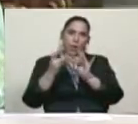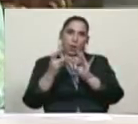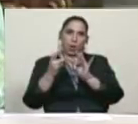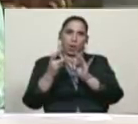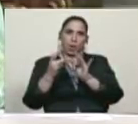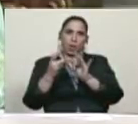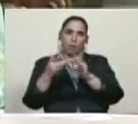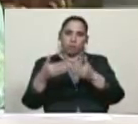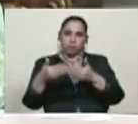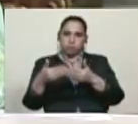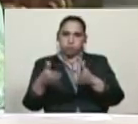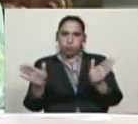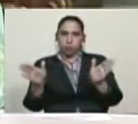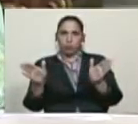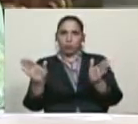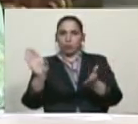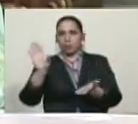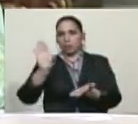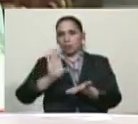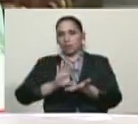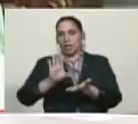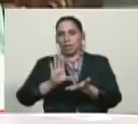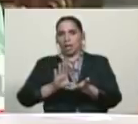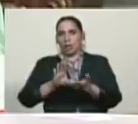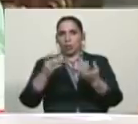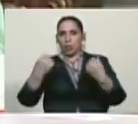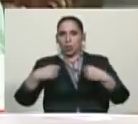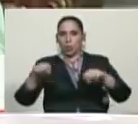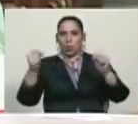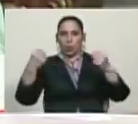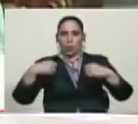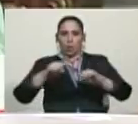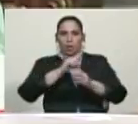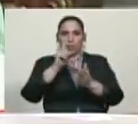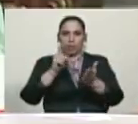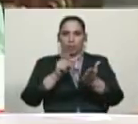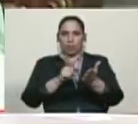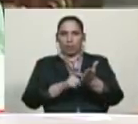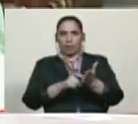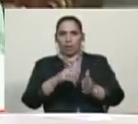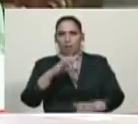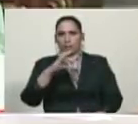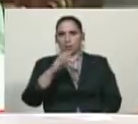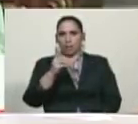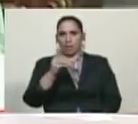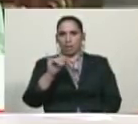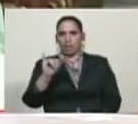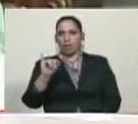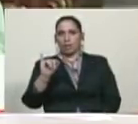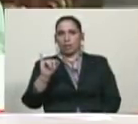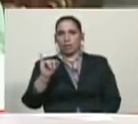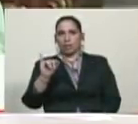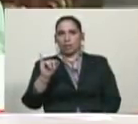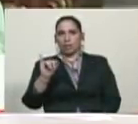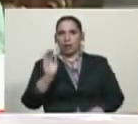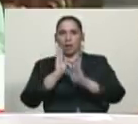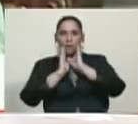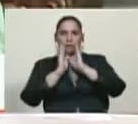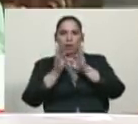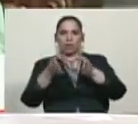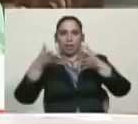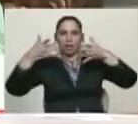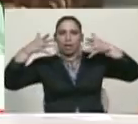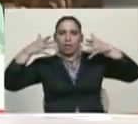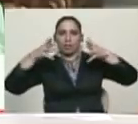reinauguración del centro de diagnóstico integral de la avenida andrés bello parroquia candelaria y la